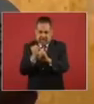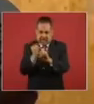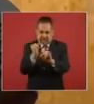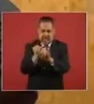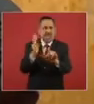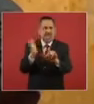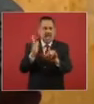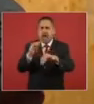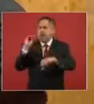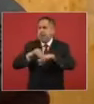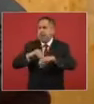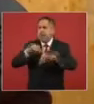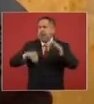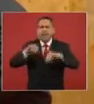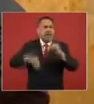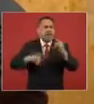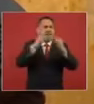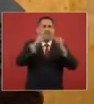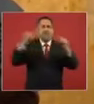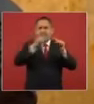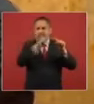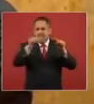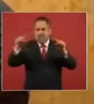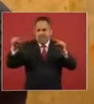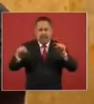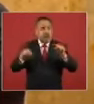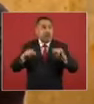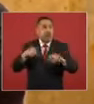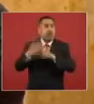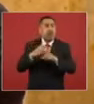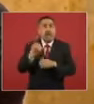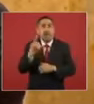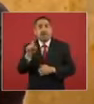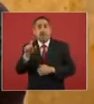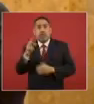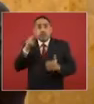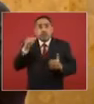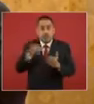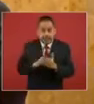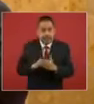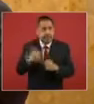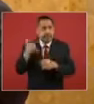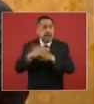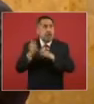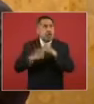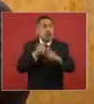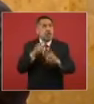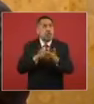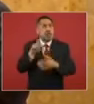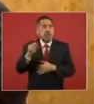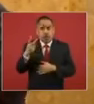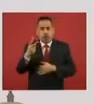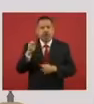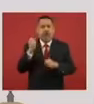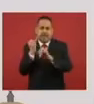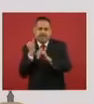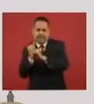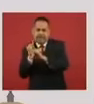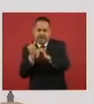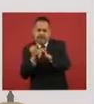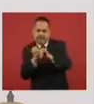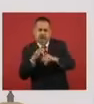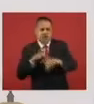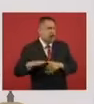Manuel López Obrador a 57 mil. Es decir, le va mal en ese rubro. Entonces, digamos que los claroscuros que siempre hay